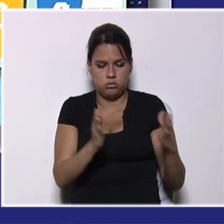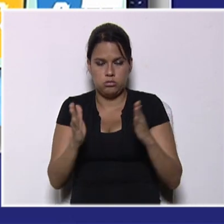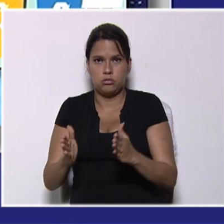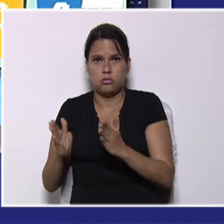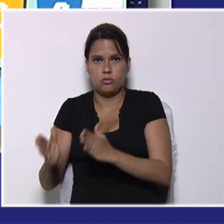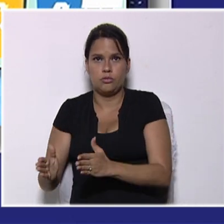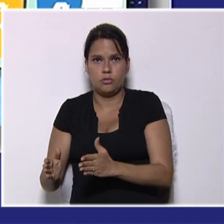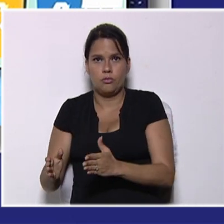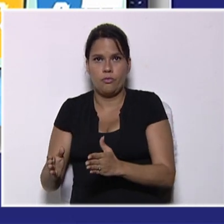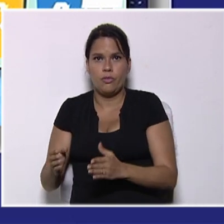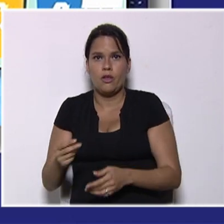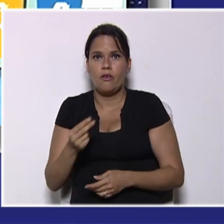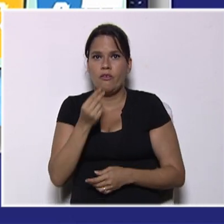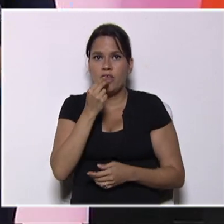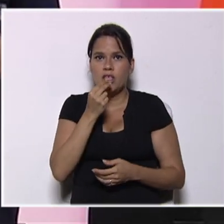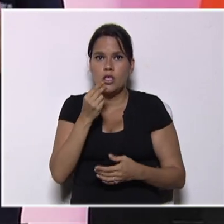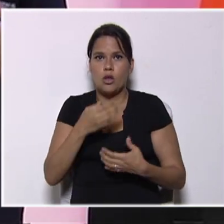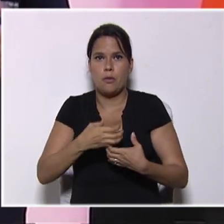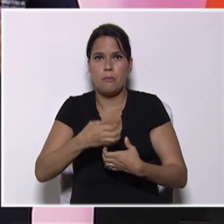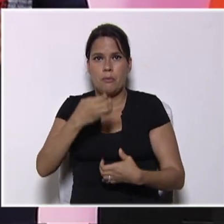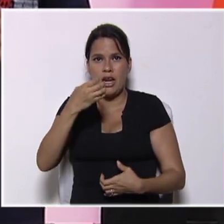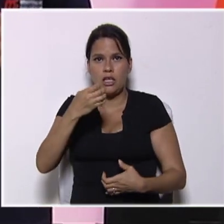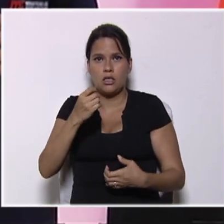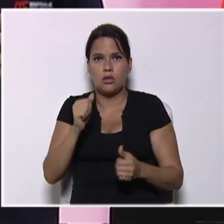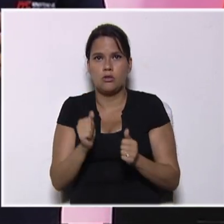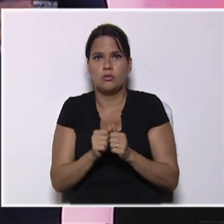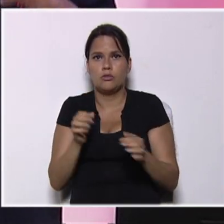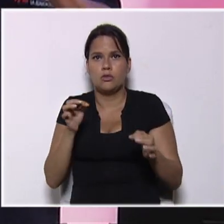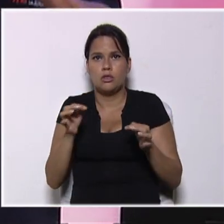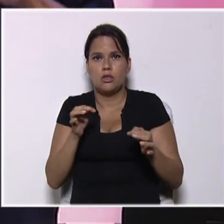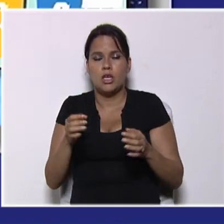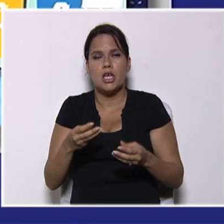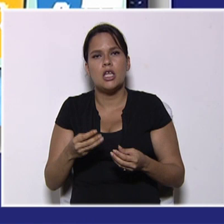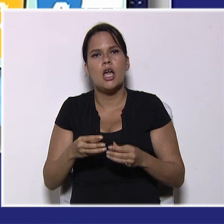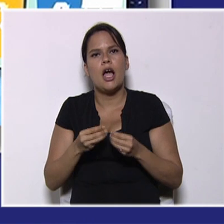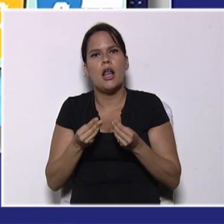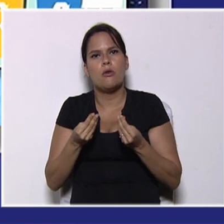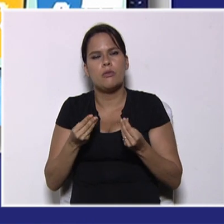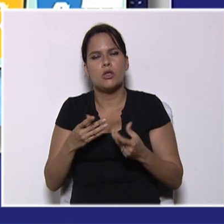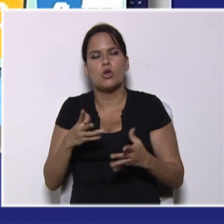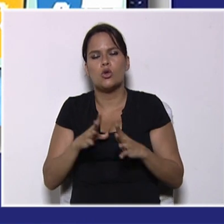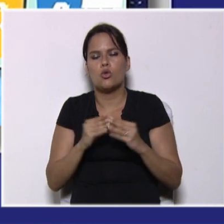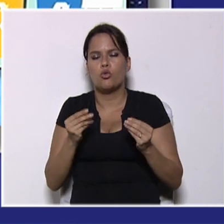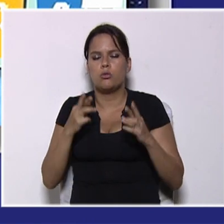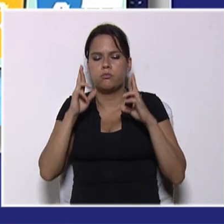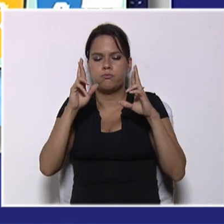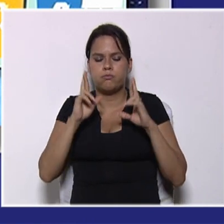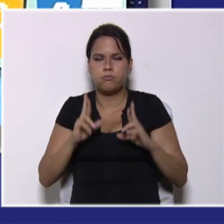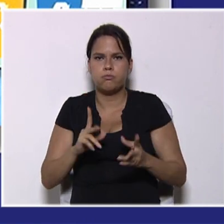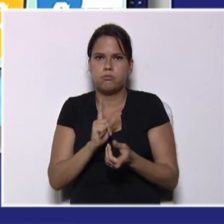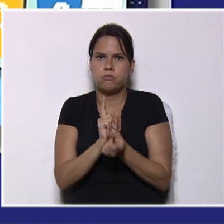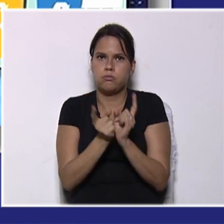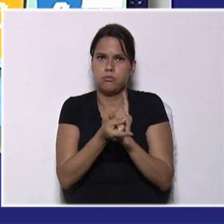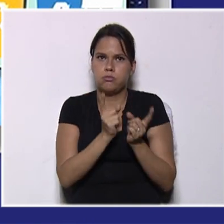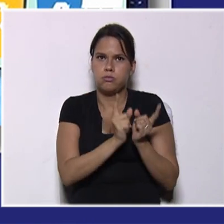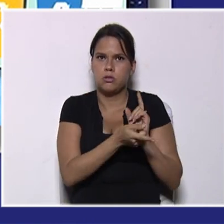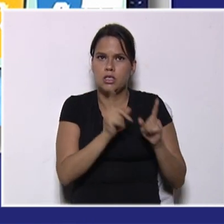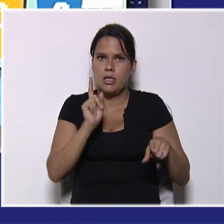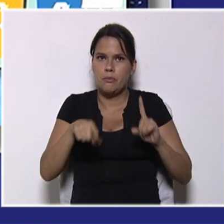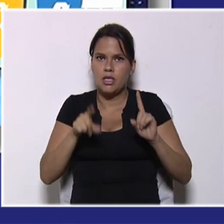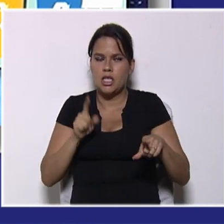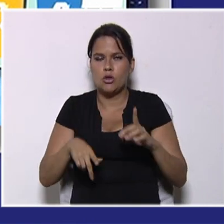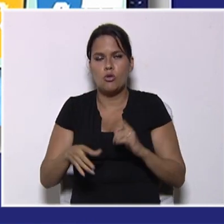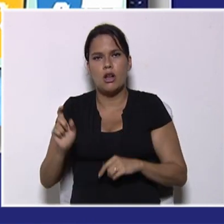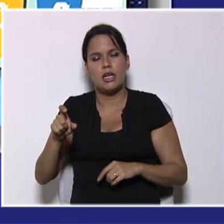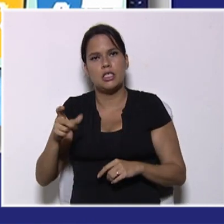recuperación de vidrio, la recuperación de plástico, de cartón y de aluminio. Todos esos recursos van a ir variándose dependiendo de las necesidades y de lo